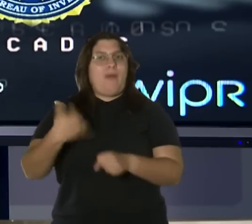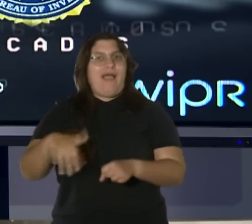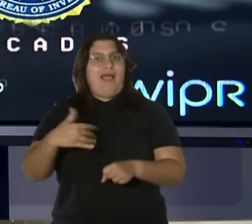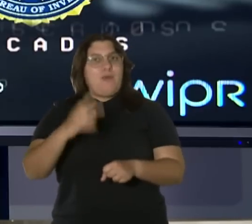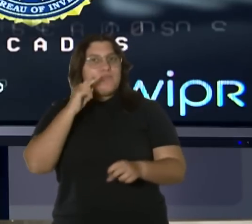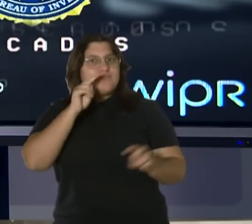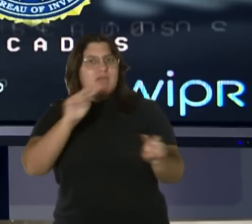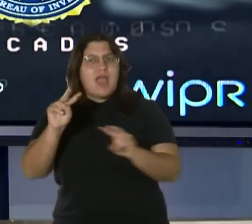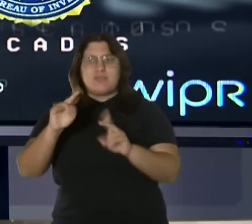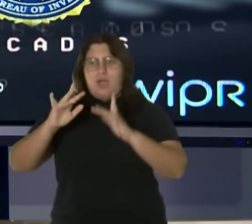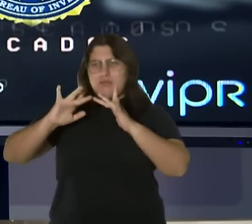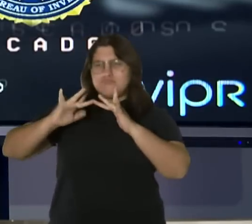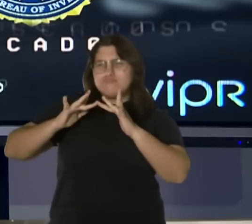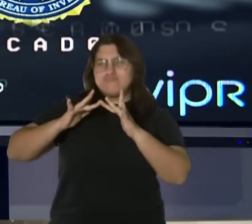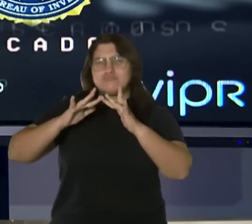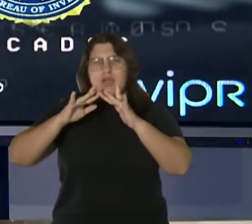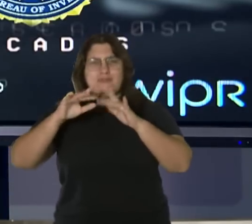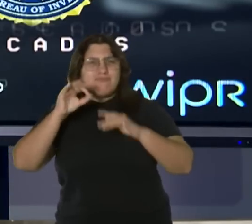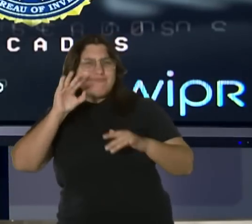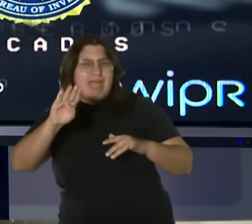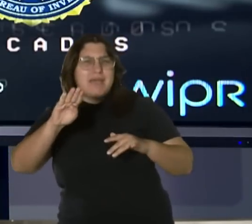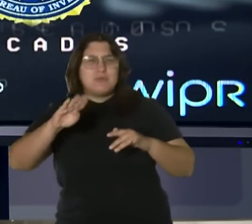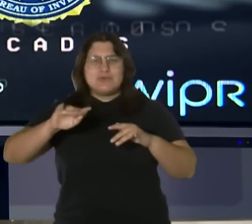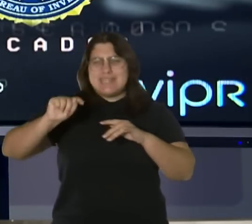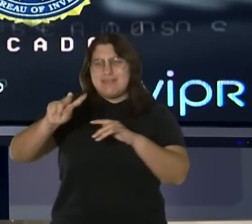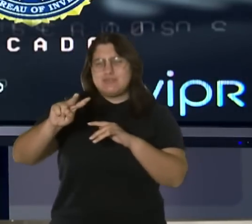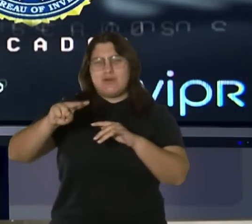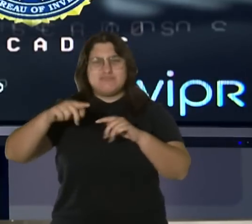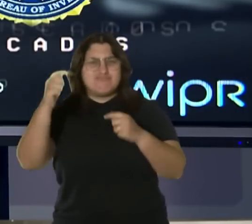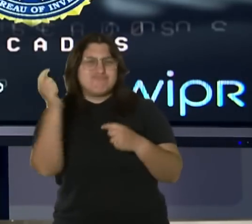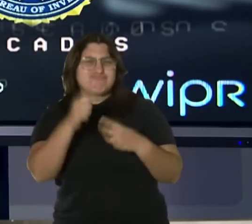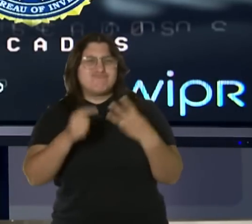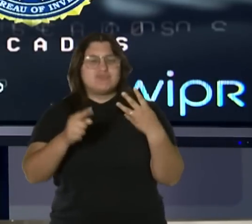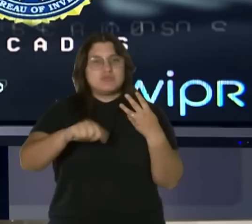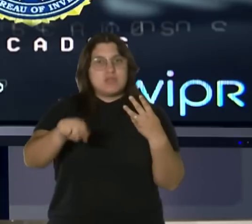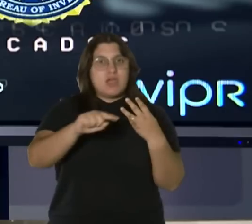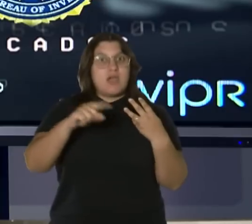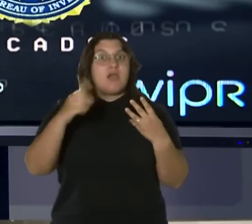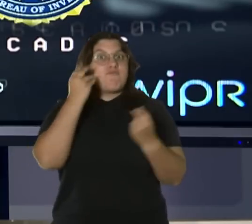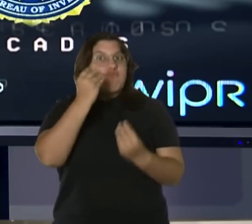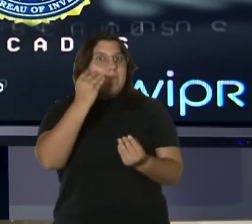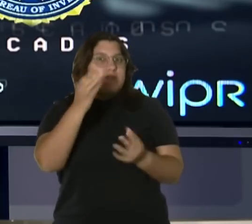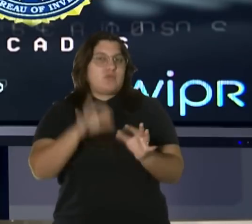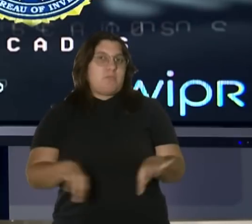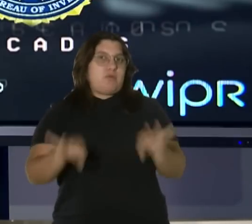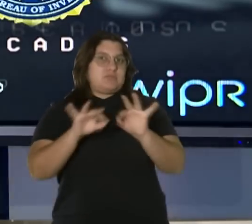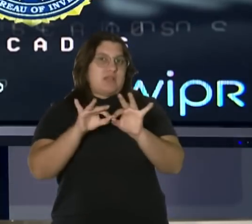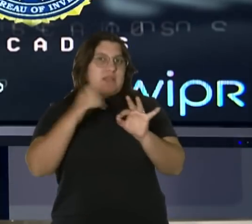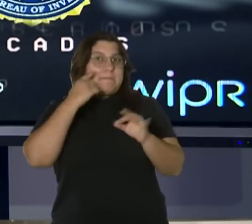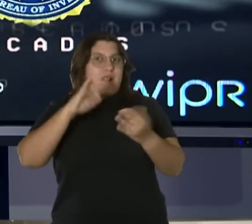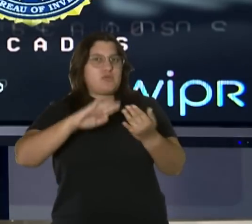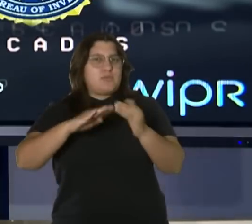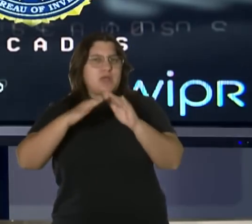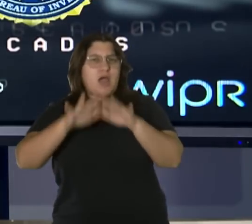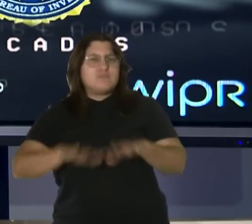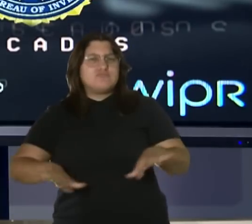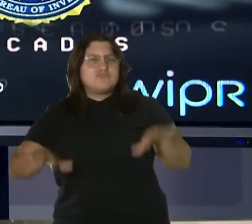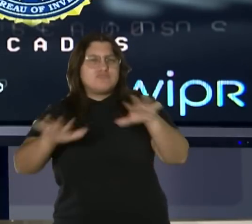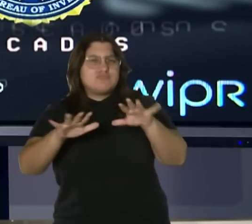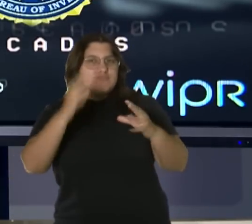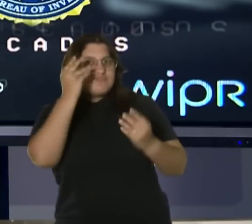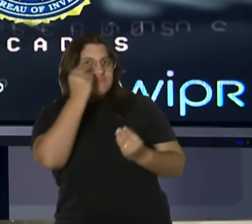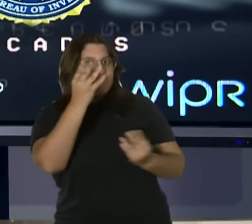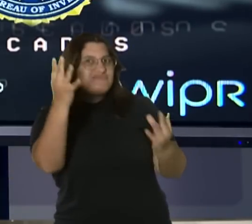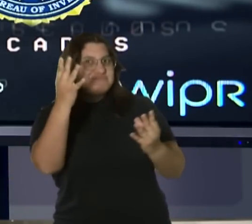en las redes sociales en televisión llevándoles a ustedes información valiosa a la comunidad orientando a nuestros